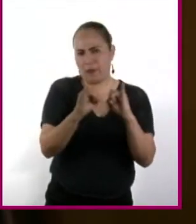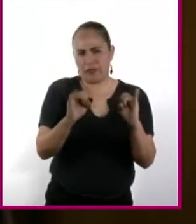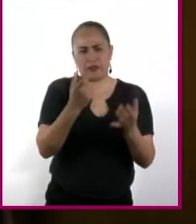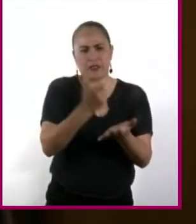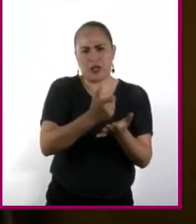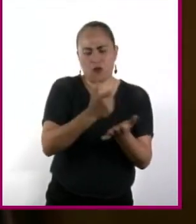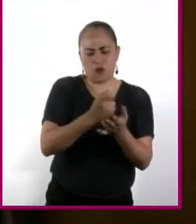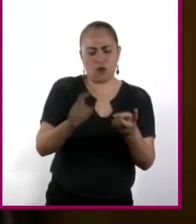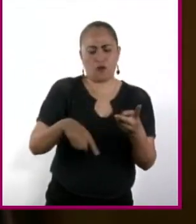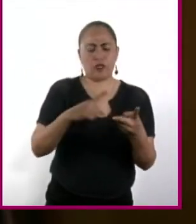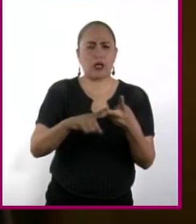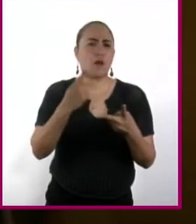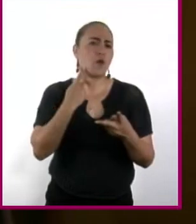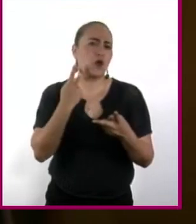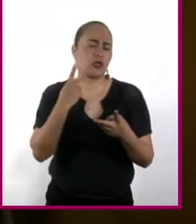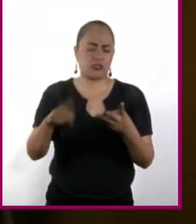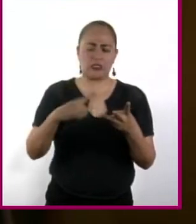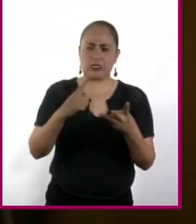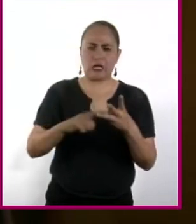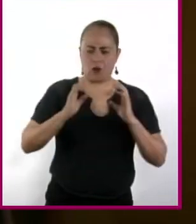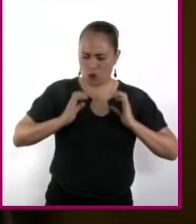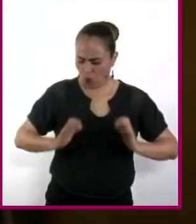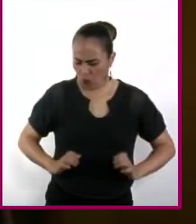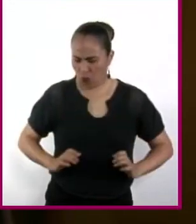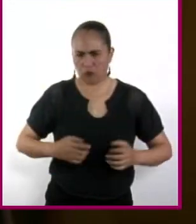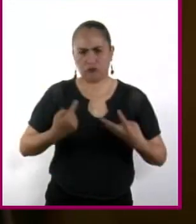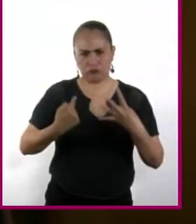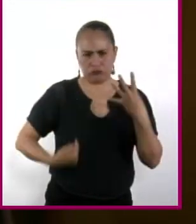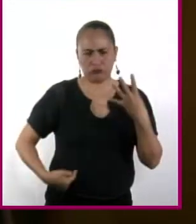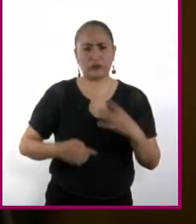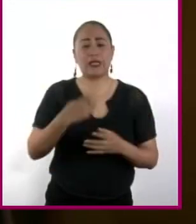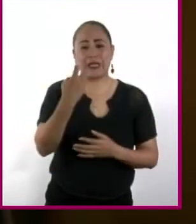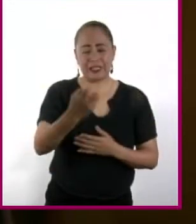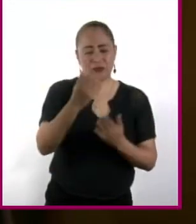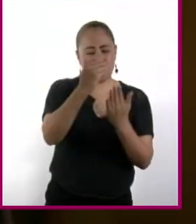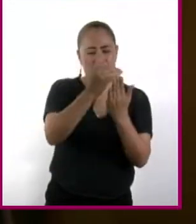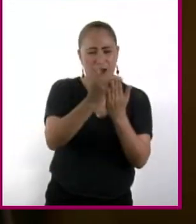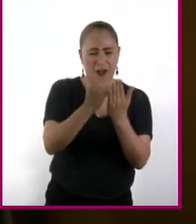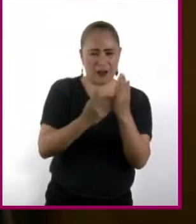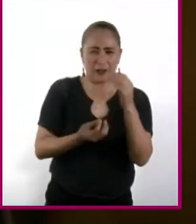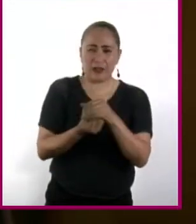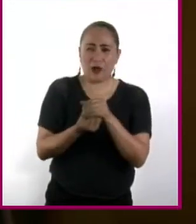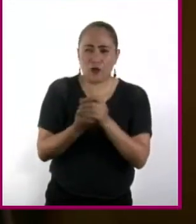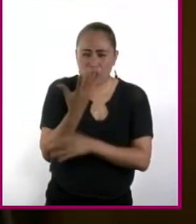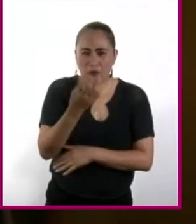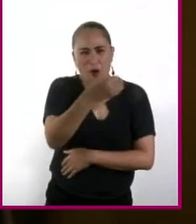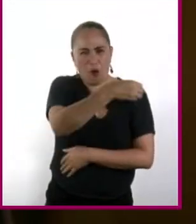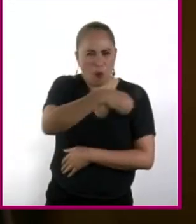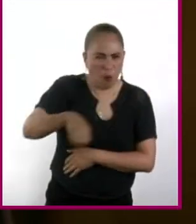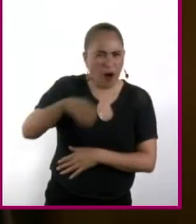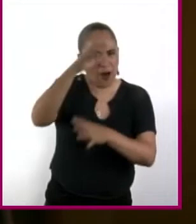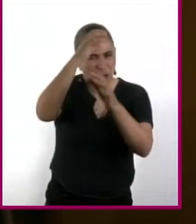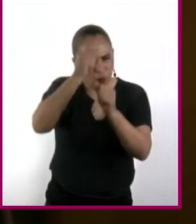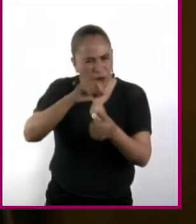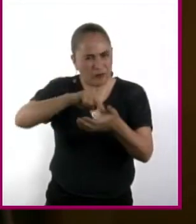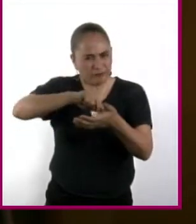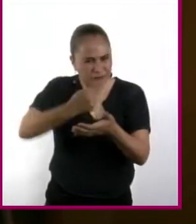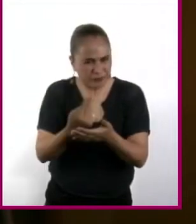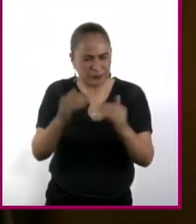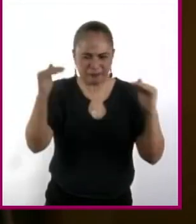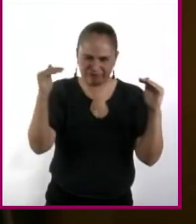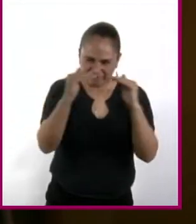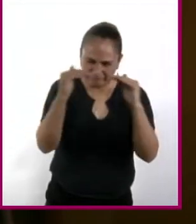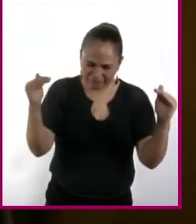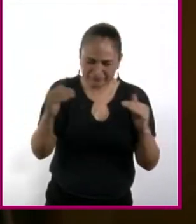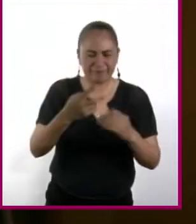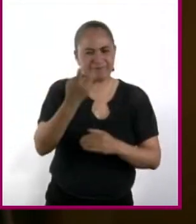la política y la física. Esta nueva agenda exige acuerdos multilaterales más simétricos de